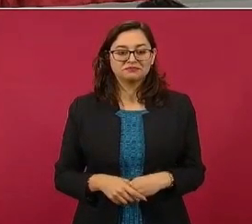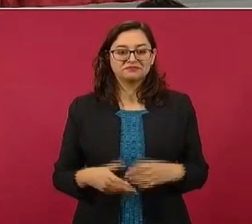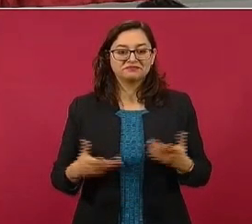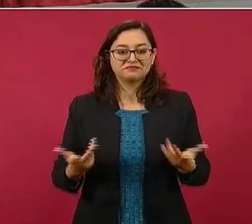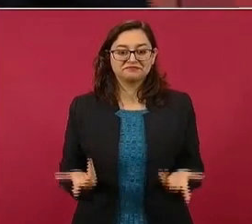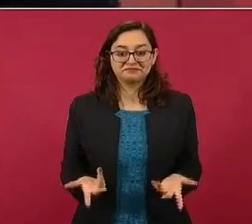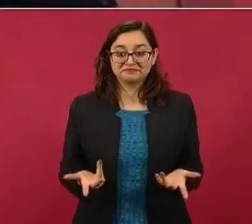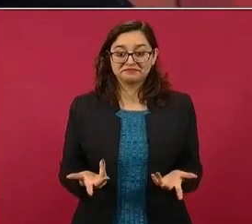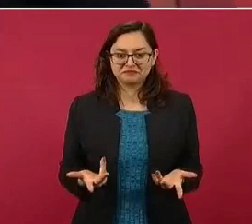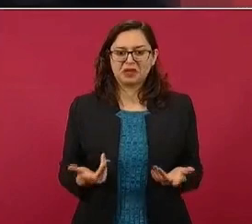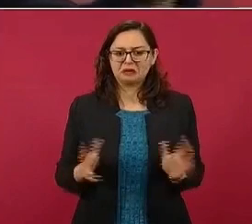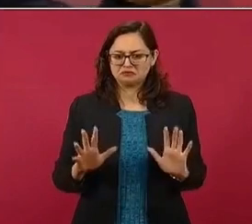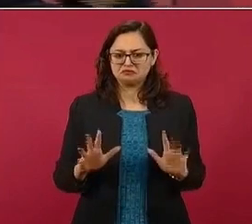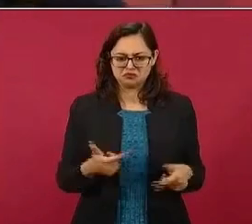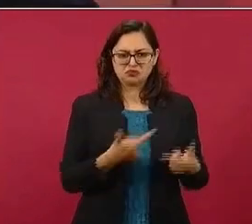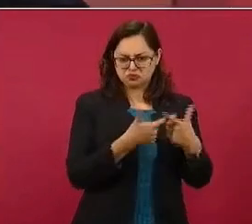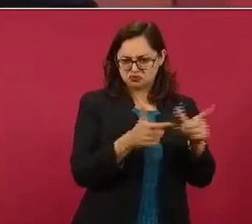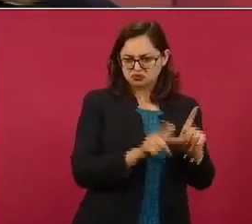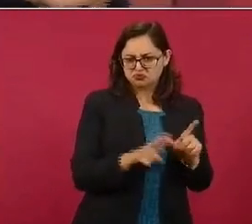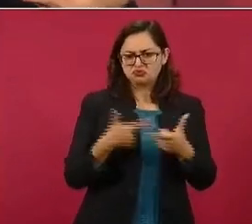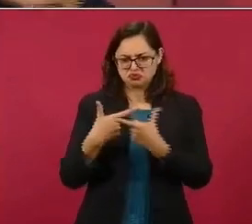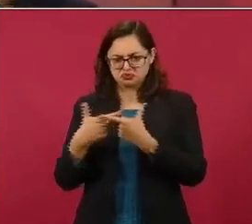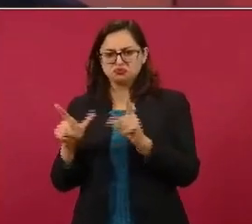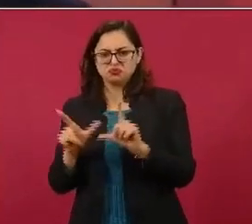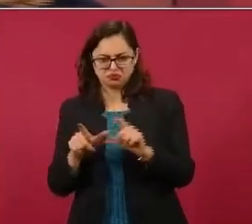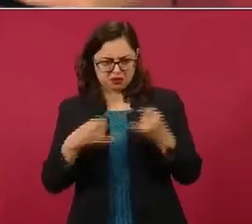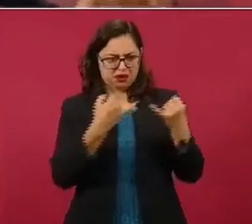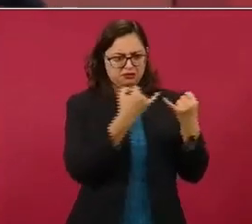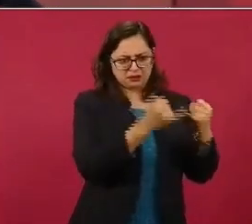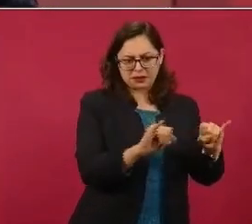como partidos independientes,